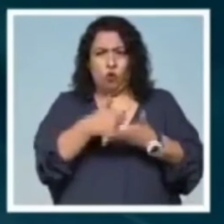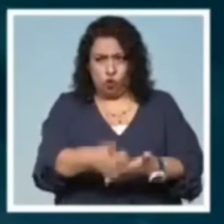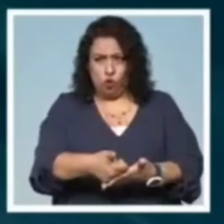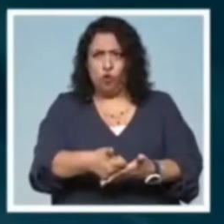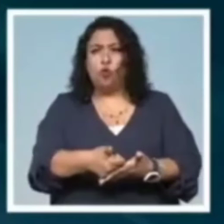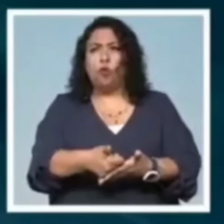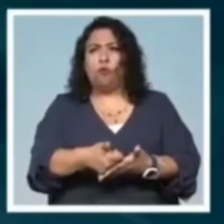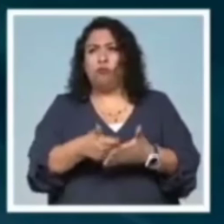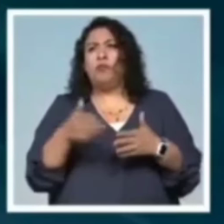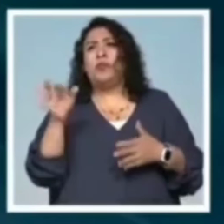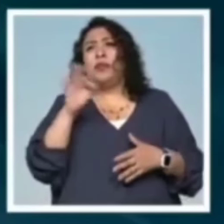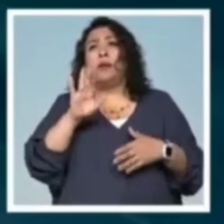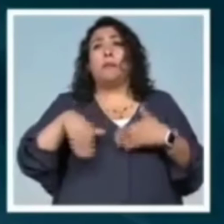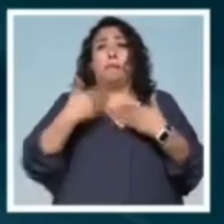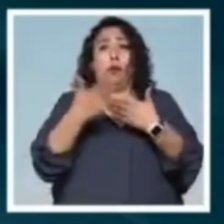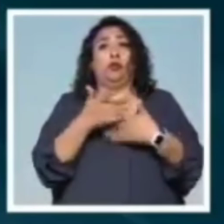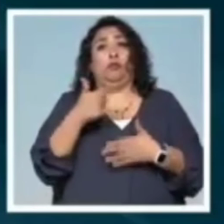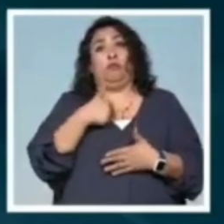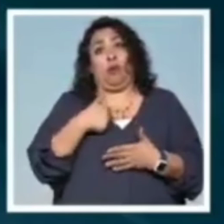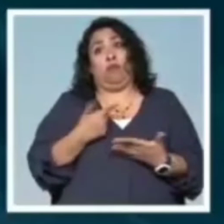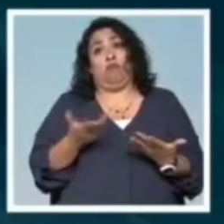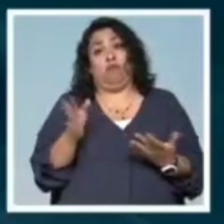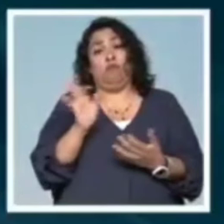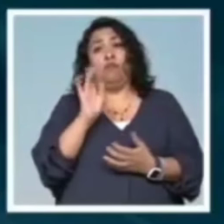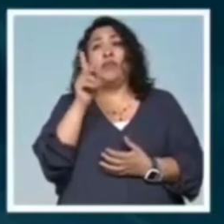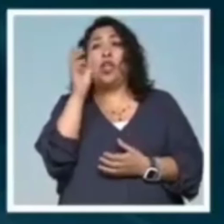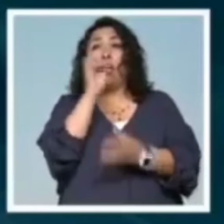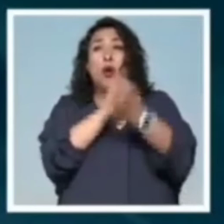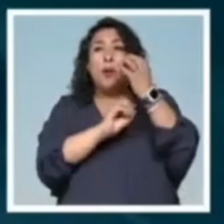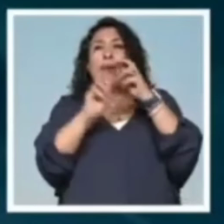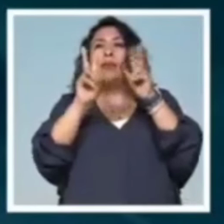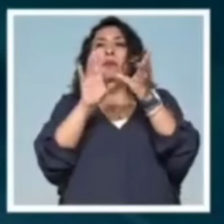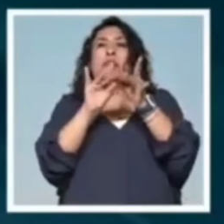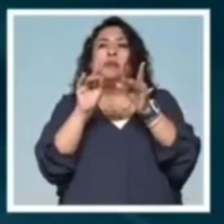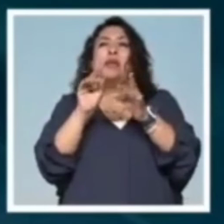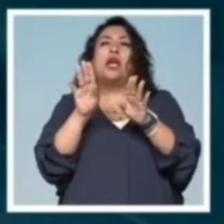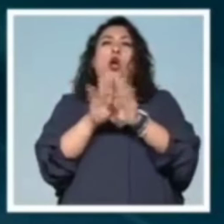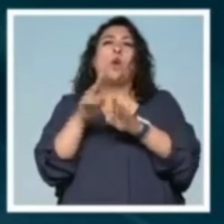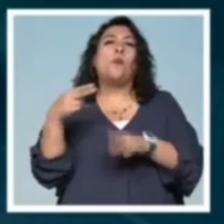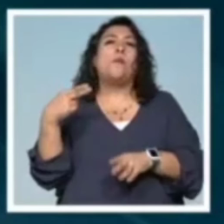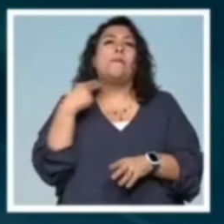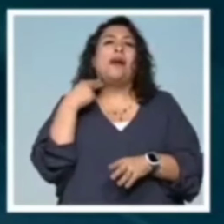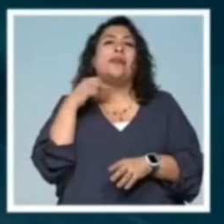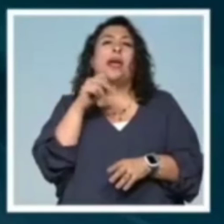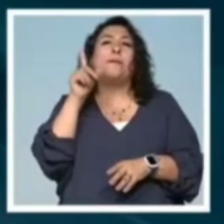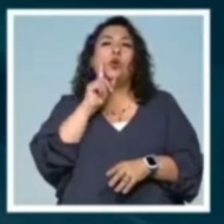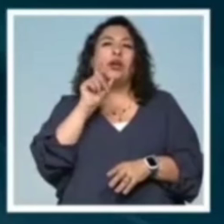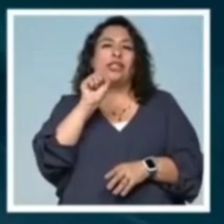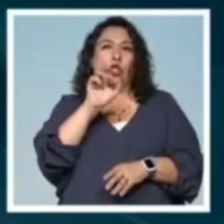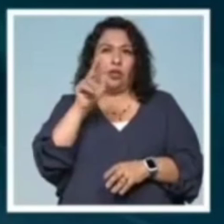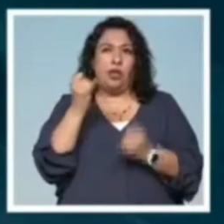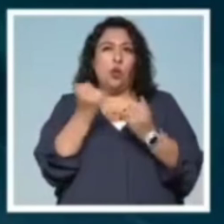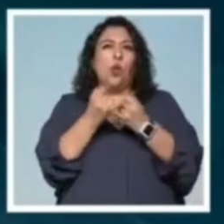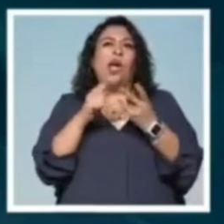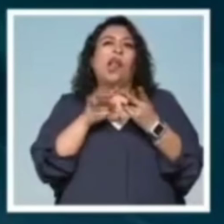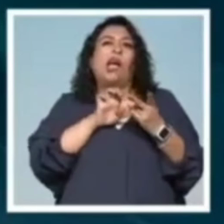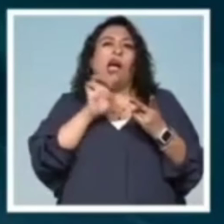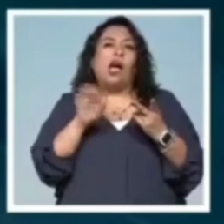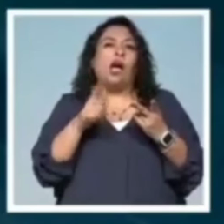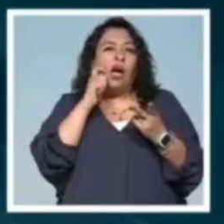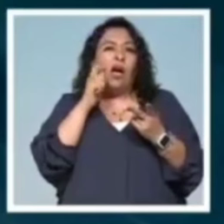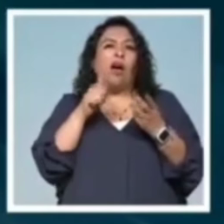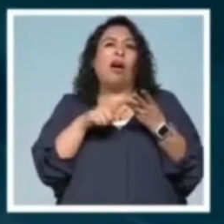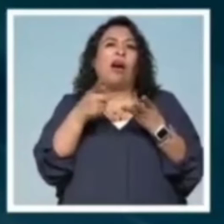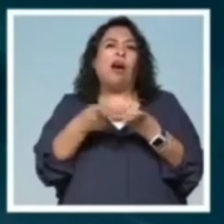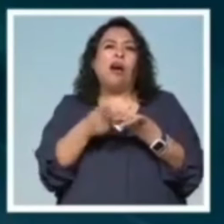porque quizá la siguiente podría ser yo. La obra habla del feminicidio que sufrió Soledad, pero también del racismo e intolerancia